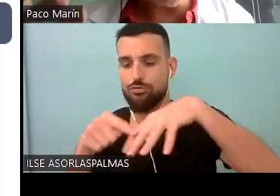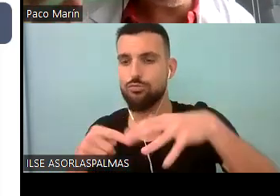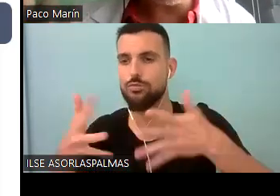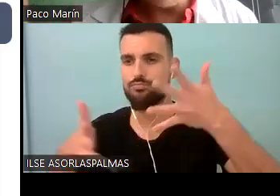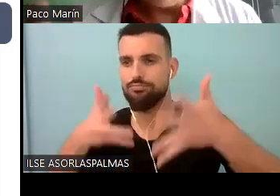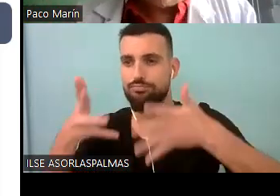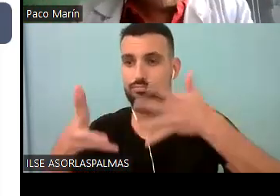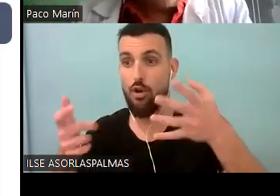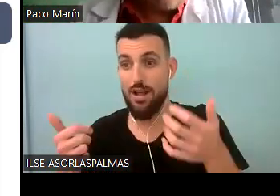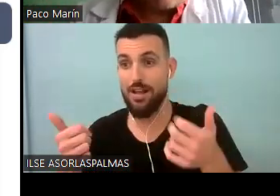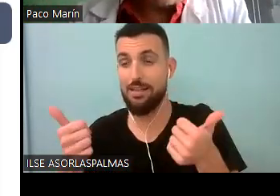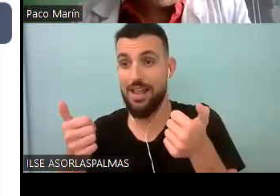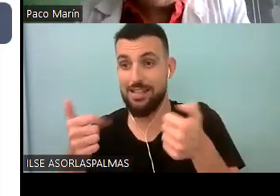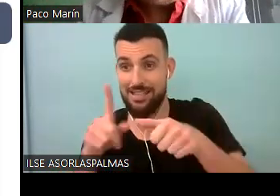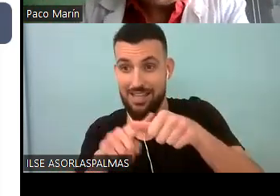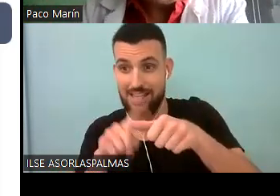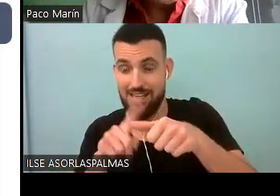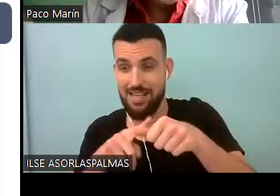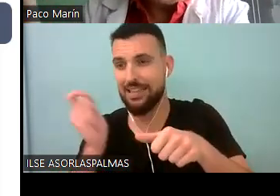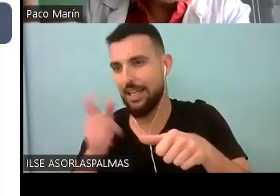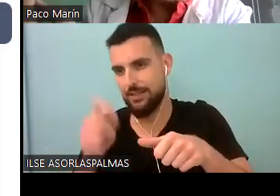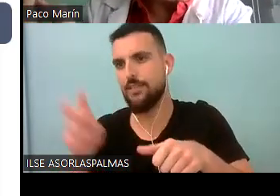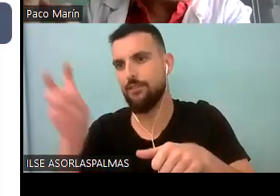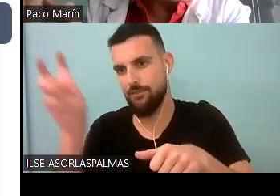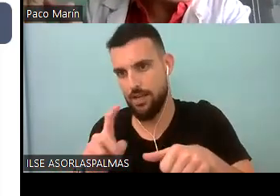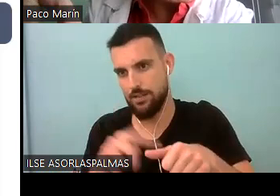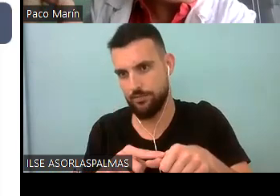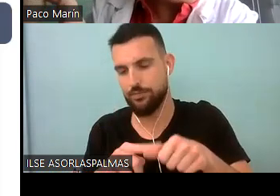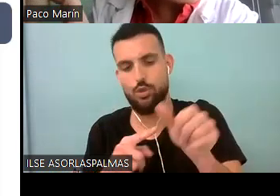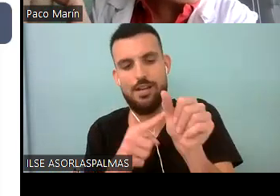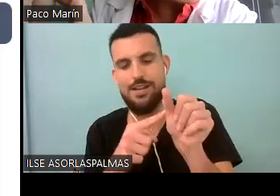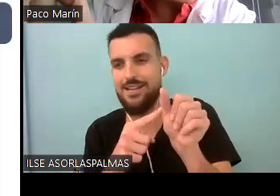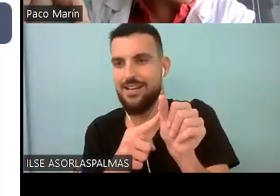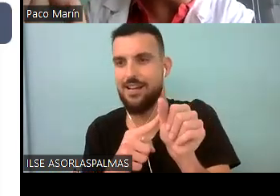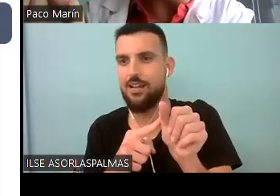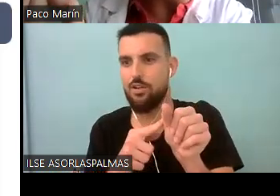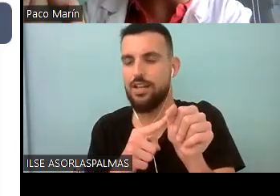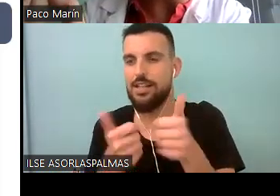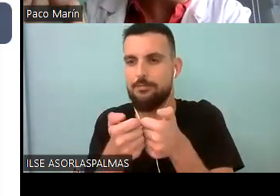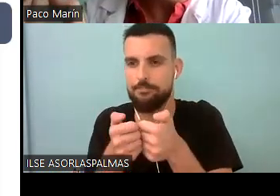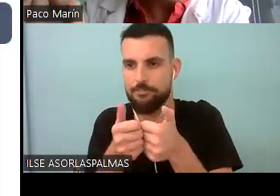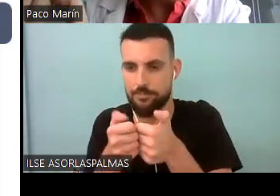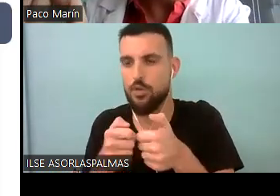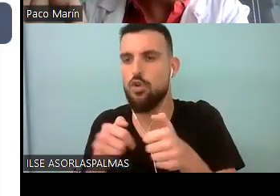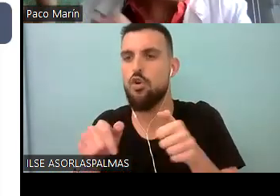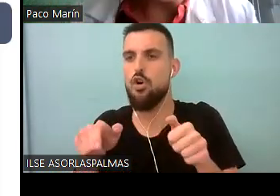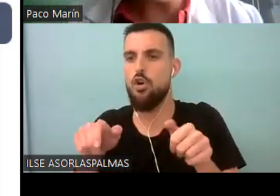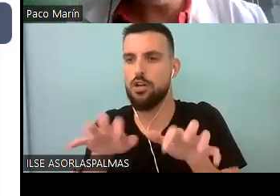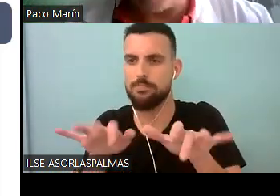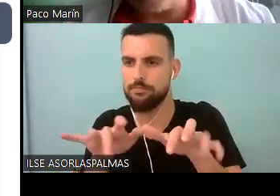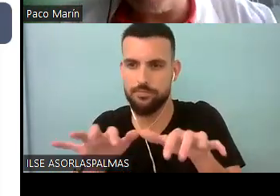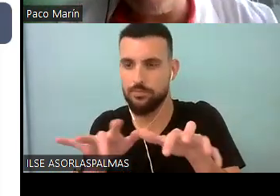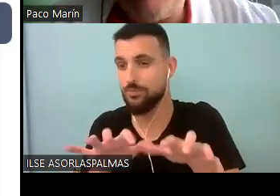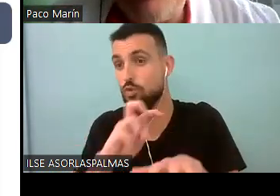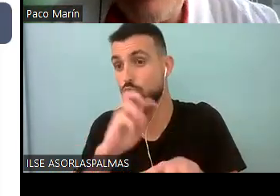todo el pulgar. Es bastante típica la artrosis de esa articulación, no sé si la veis, la artrosis de esta articulación del pulgar